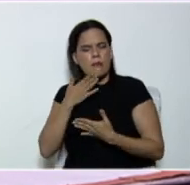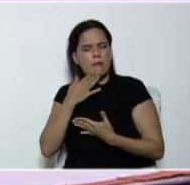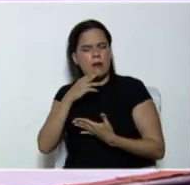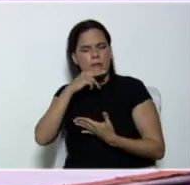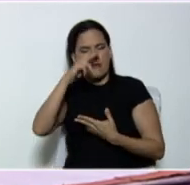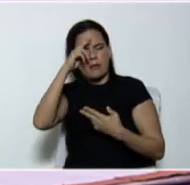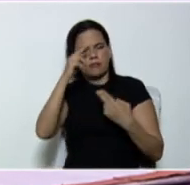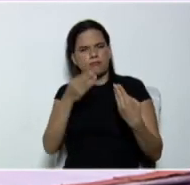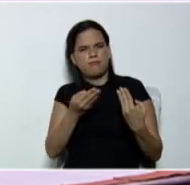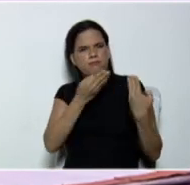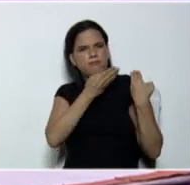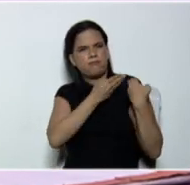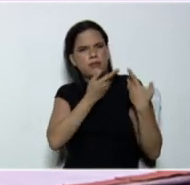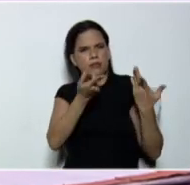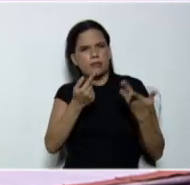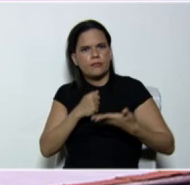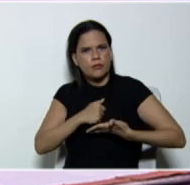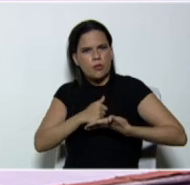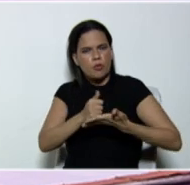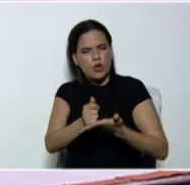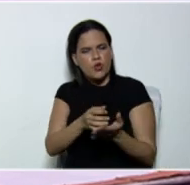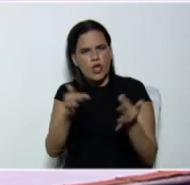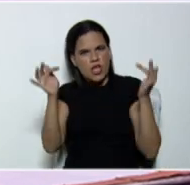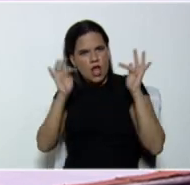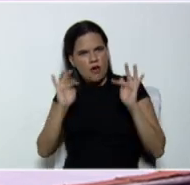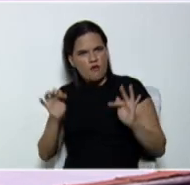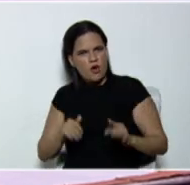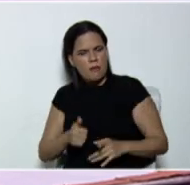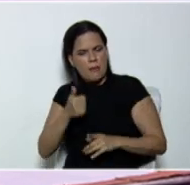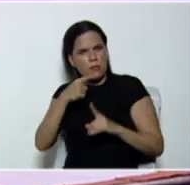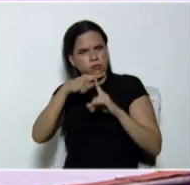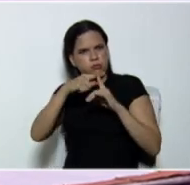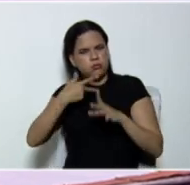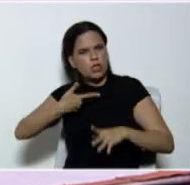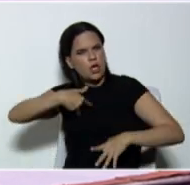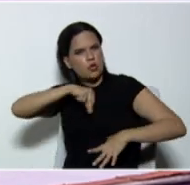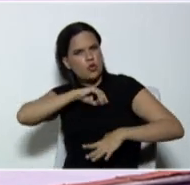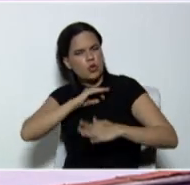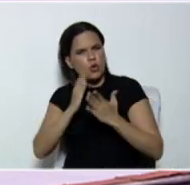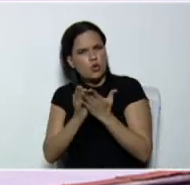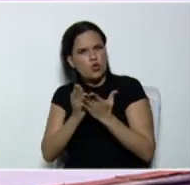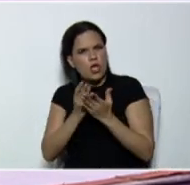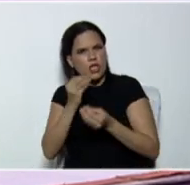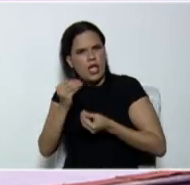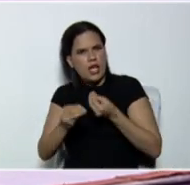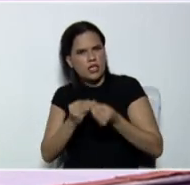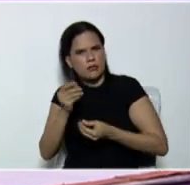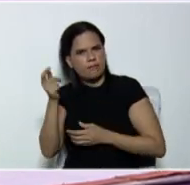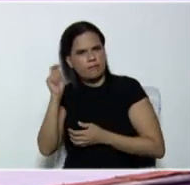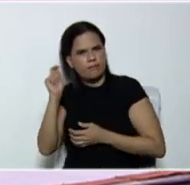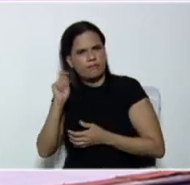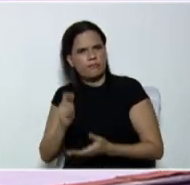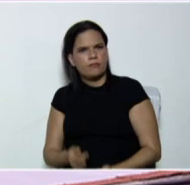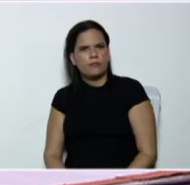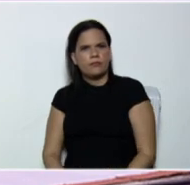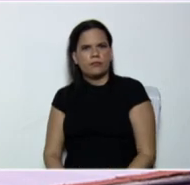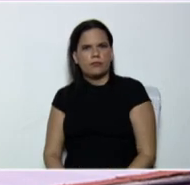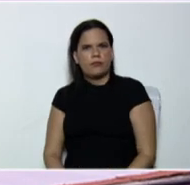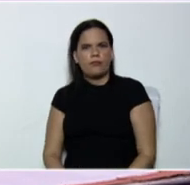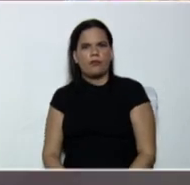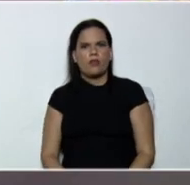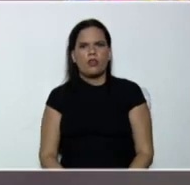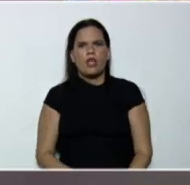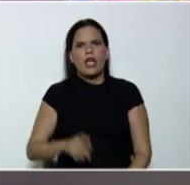significativo, vamos a ayudar de la manera más positiva a nuestros estudiantes a realizar sus actividades pedagógicas. Por